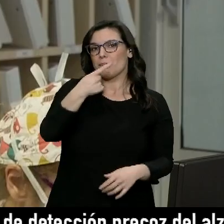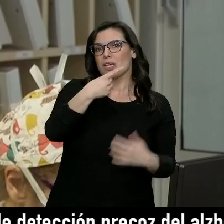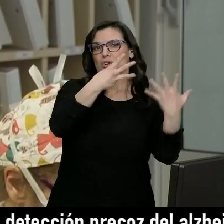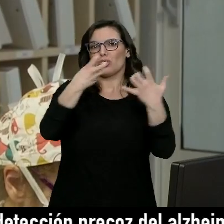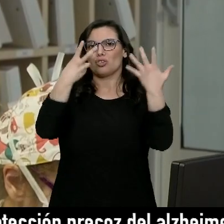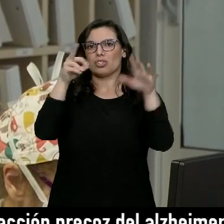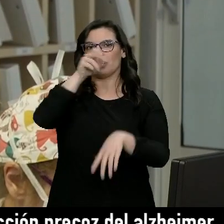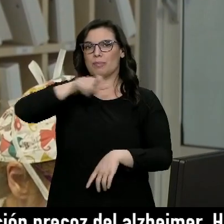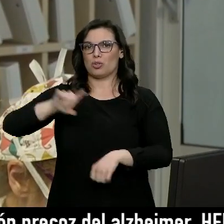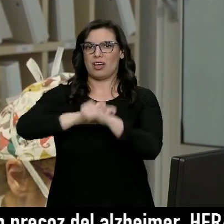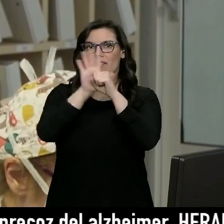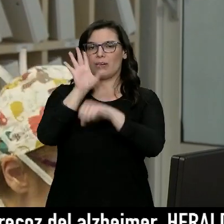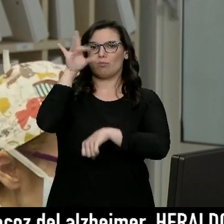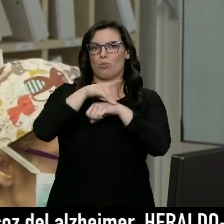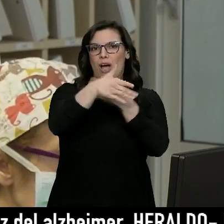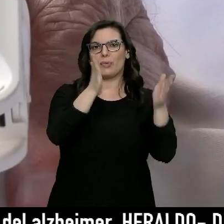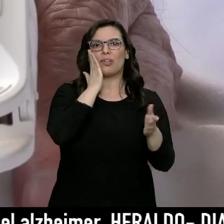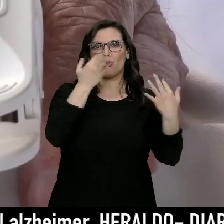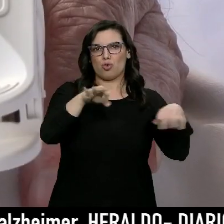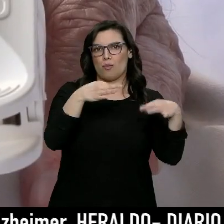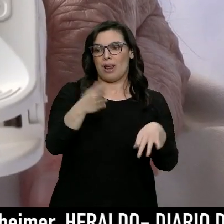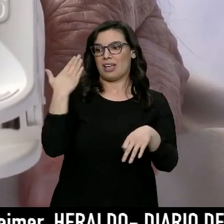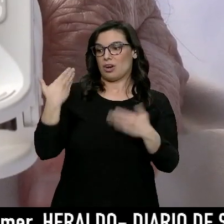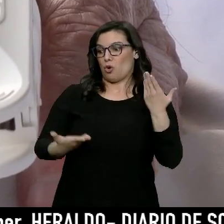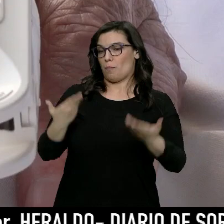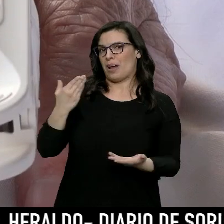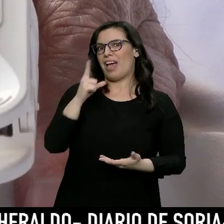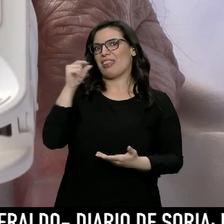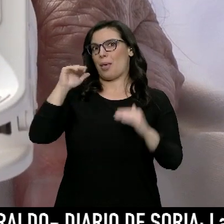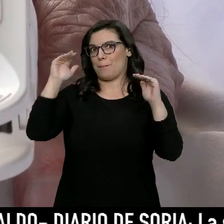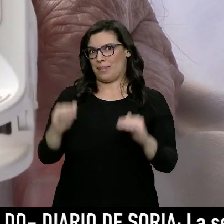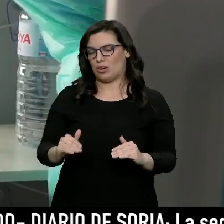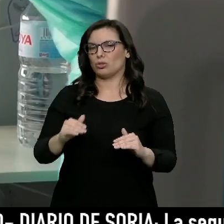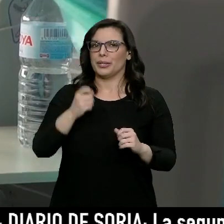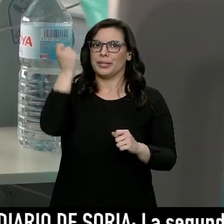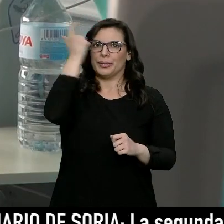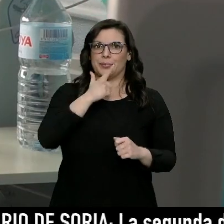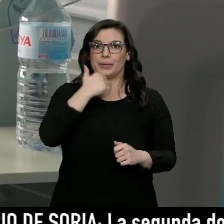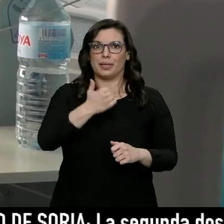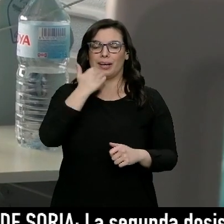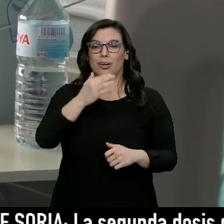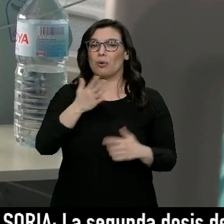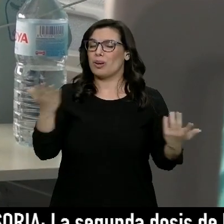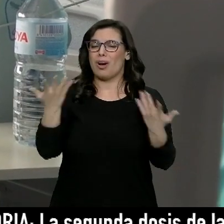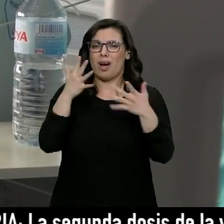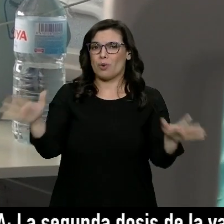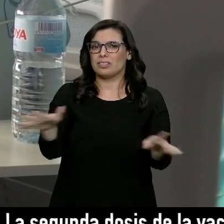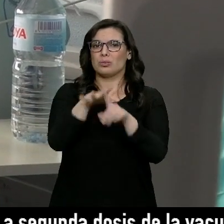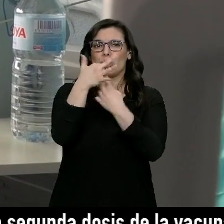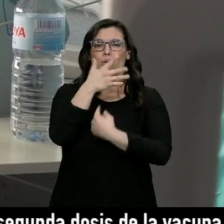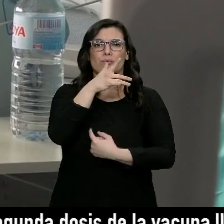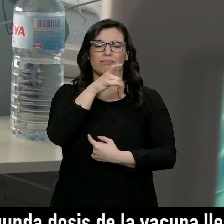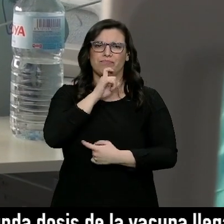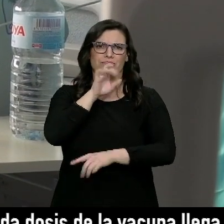1.870 enfermos COVID en planta, 100 menos que ayer. Es un leve respiro en una situación complicada porque los hospitales